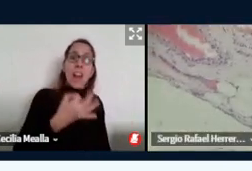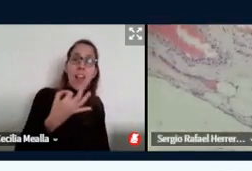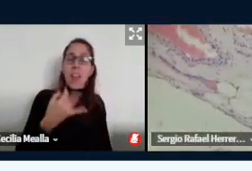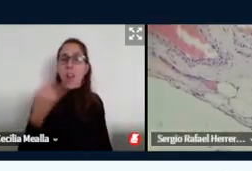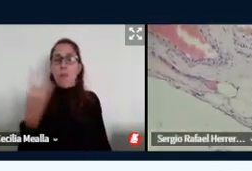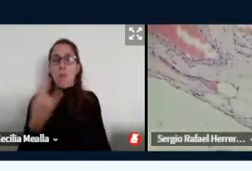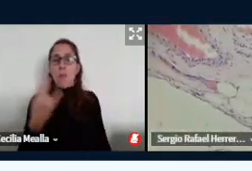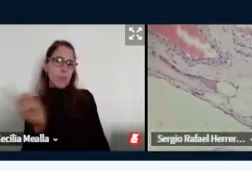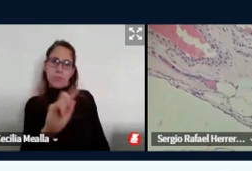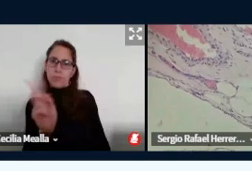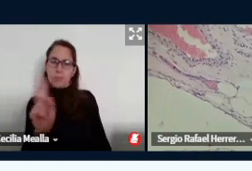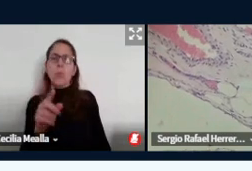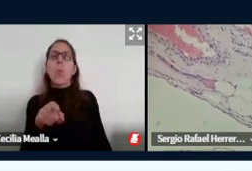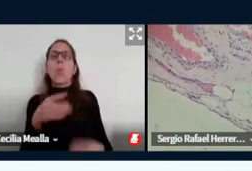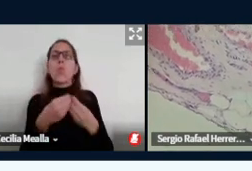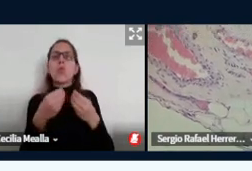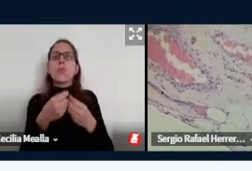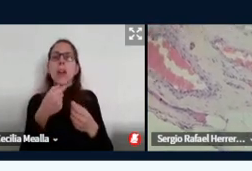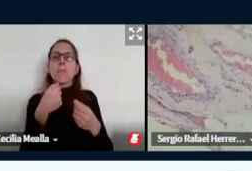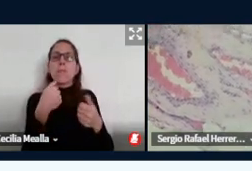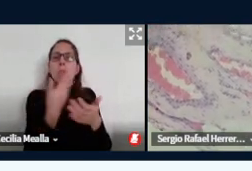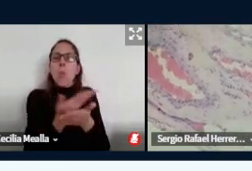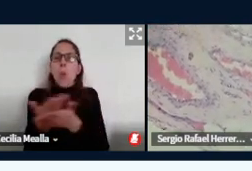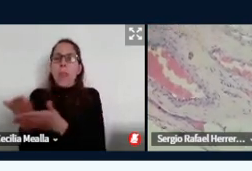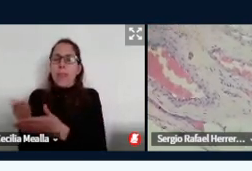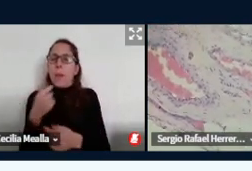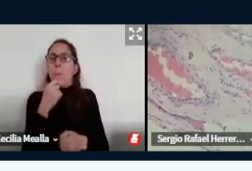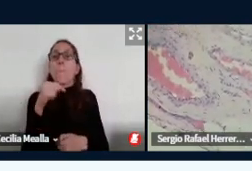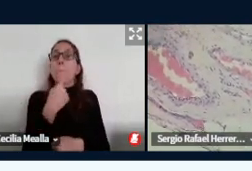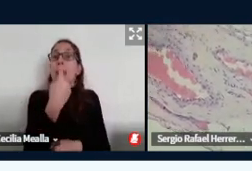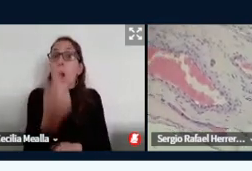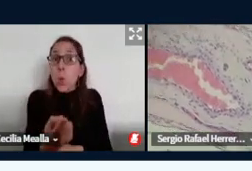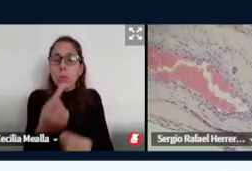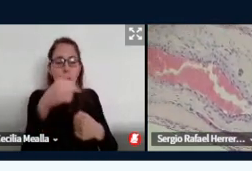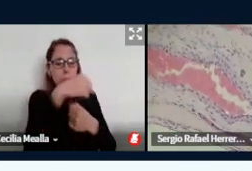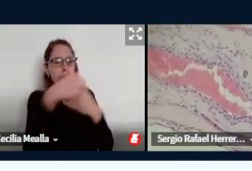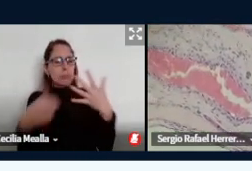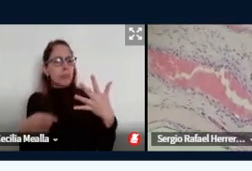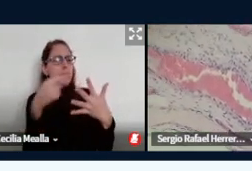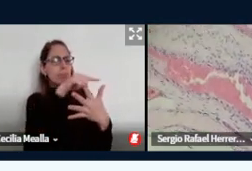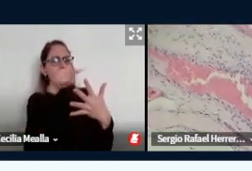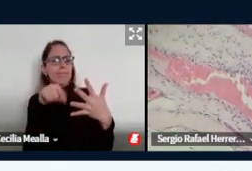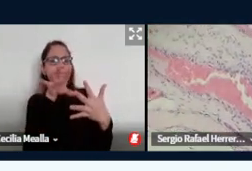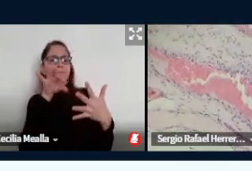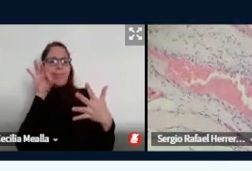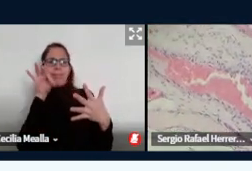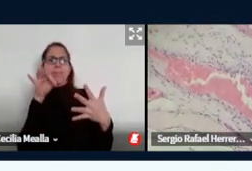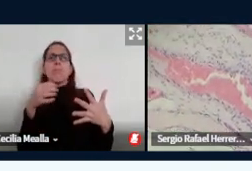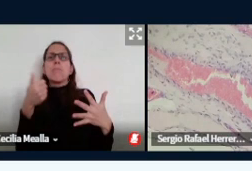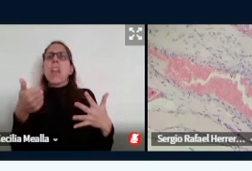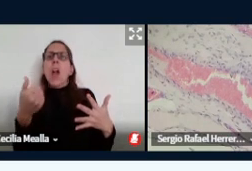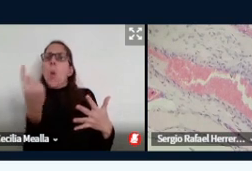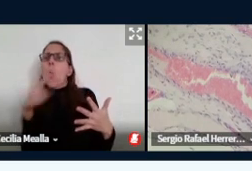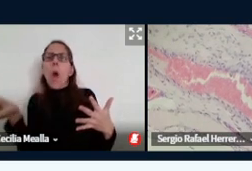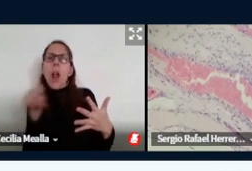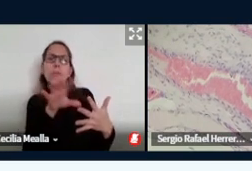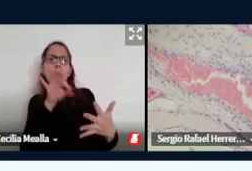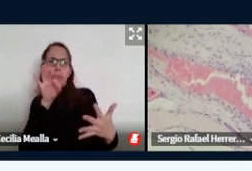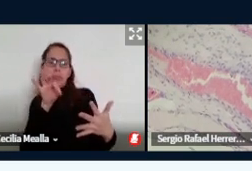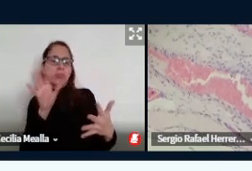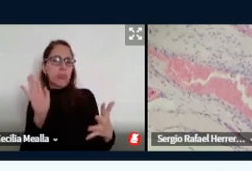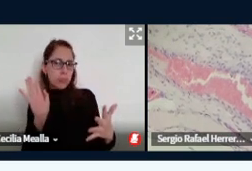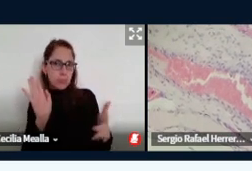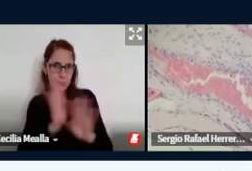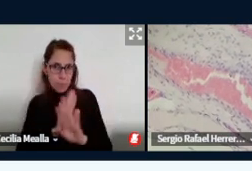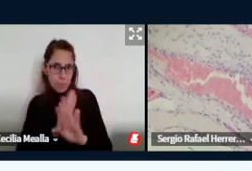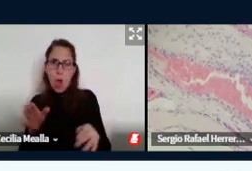sino marcar como multiple choice la opción correcta o accionar preguntas, ¿sí?